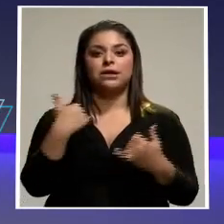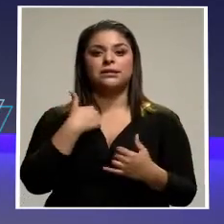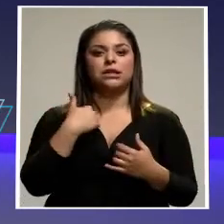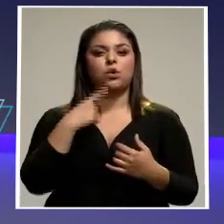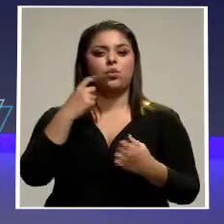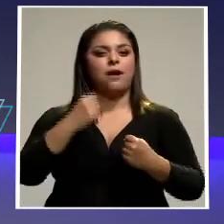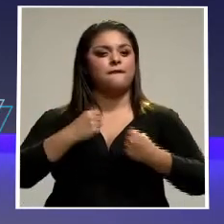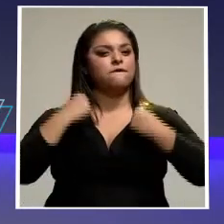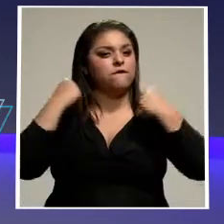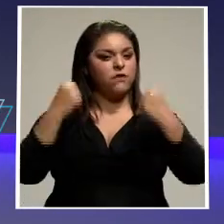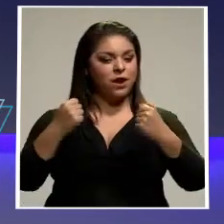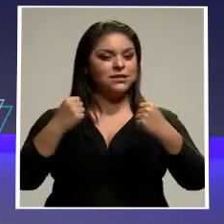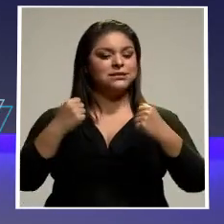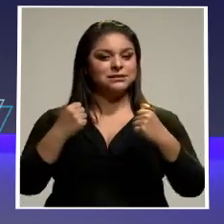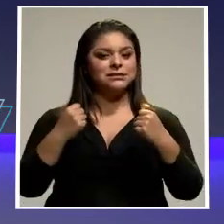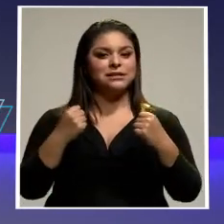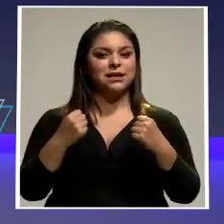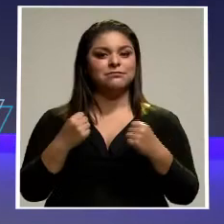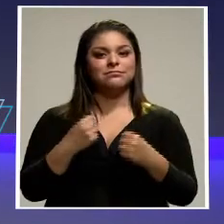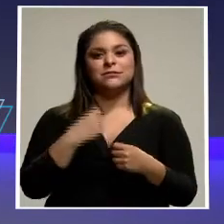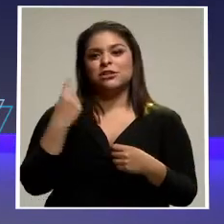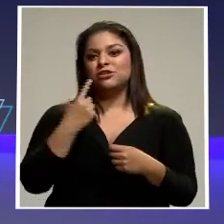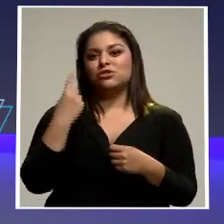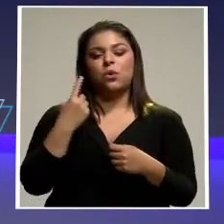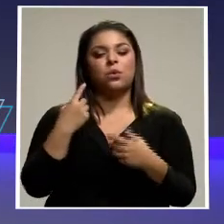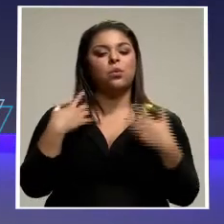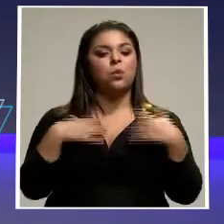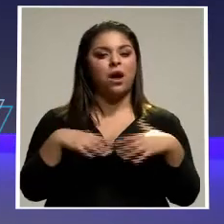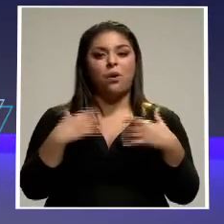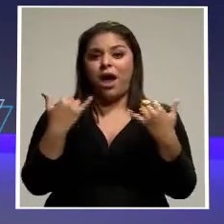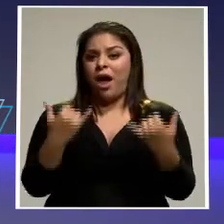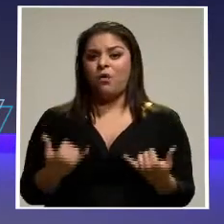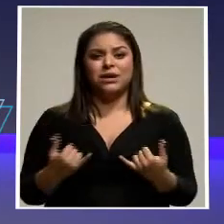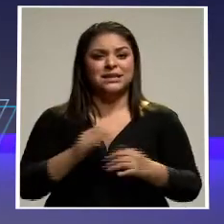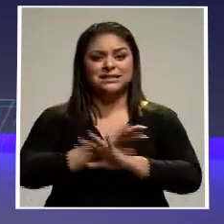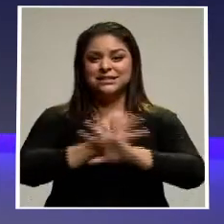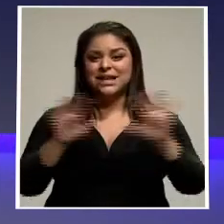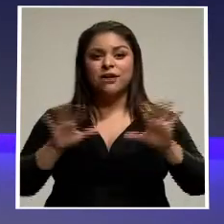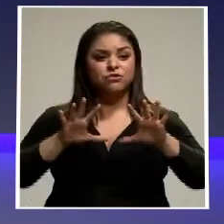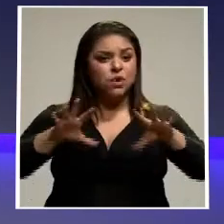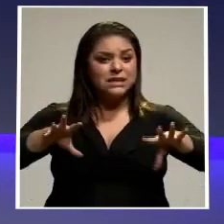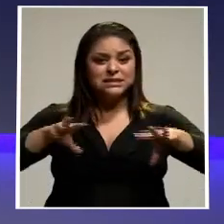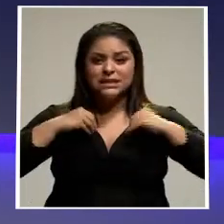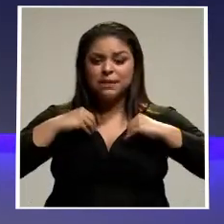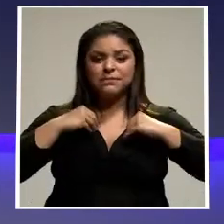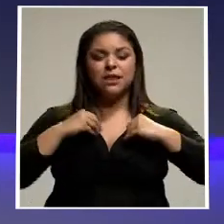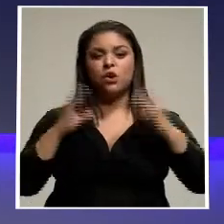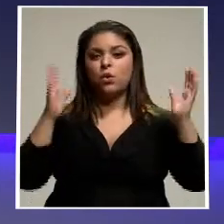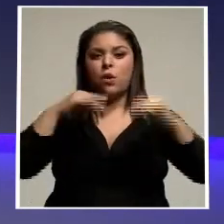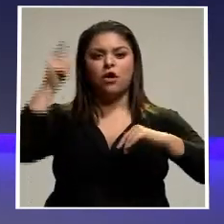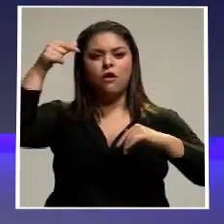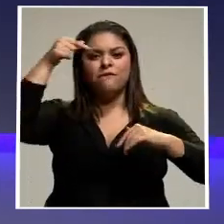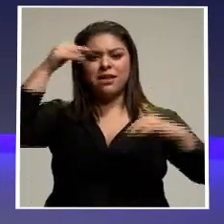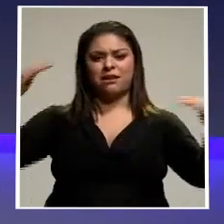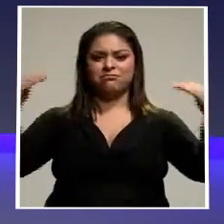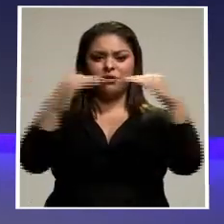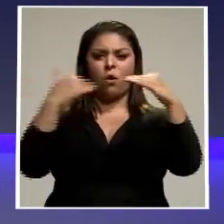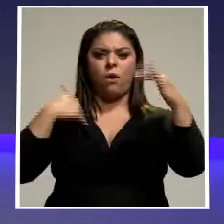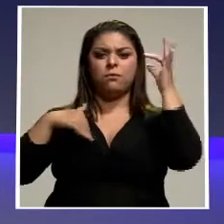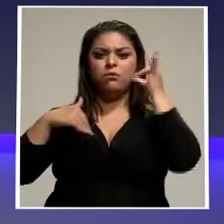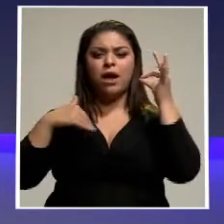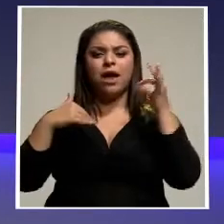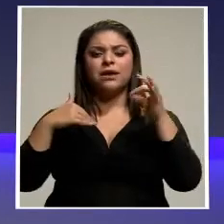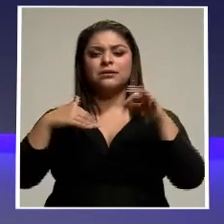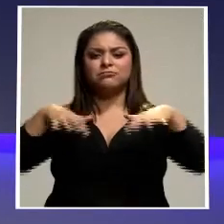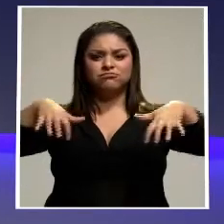sin precedentes. Simplemente va a llegar a ser inaceptable que no haya gobiernos paritarios, que no haya asambleas paritarias, que no haya